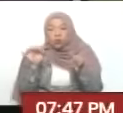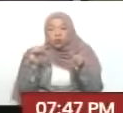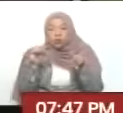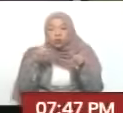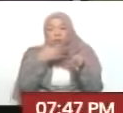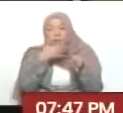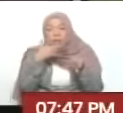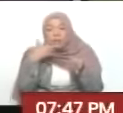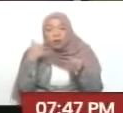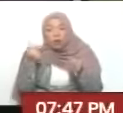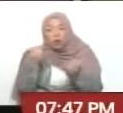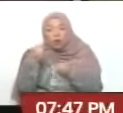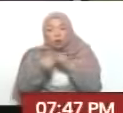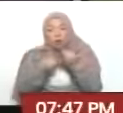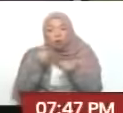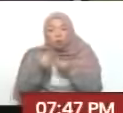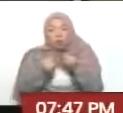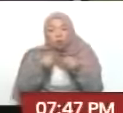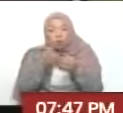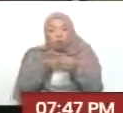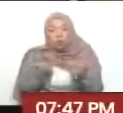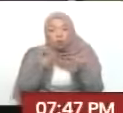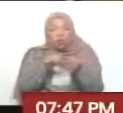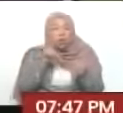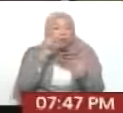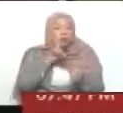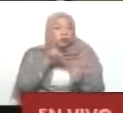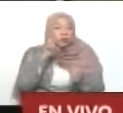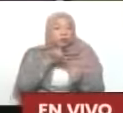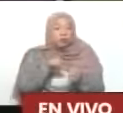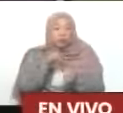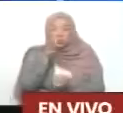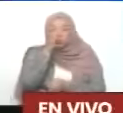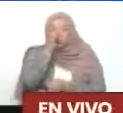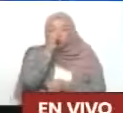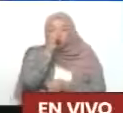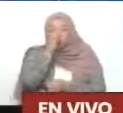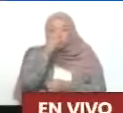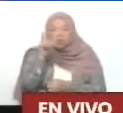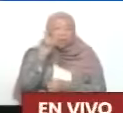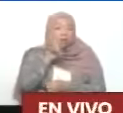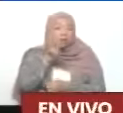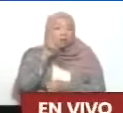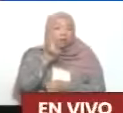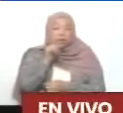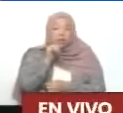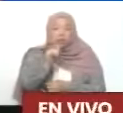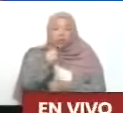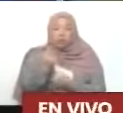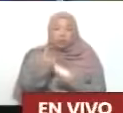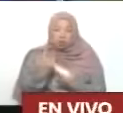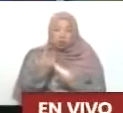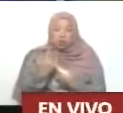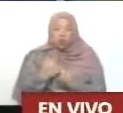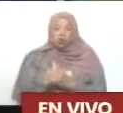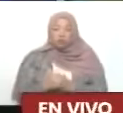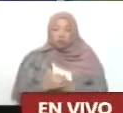relato. Estamos en un siglo XXI de las mentiras, de los bulos. Fake news, que llaman. De las fake news,